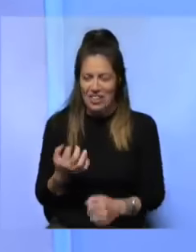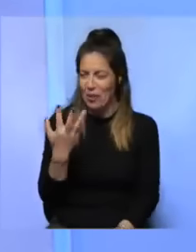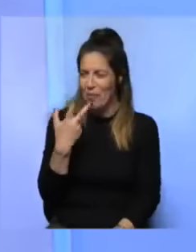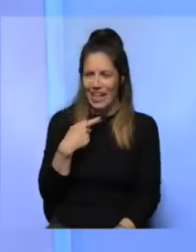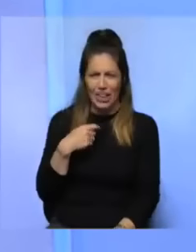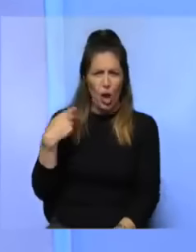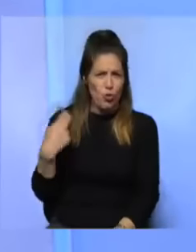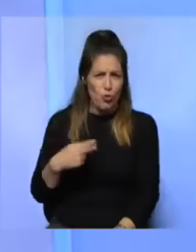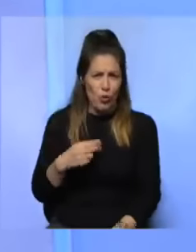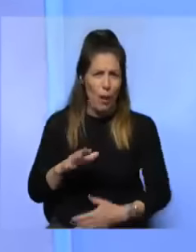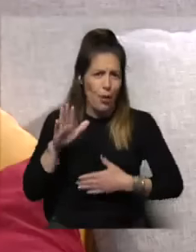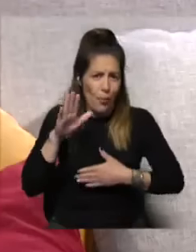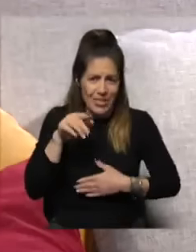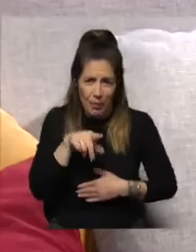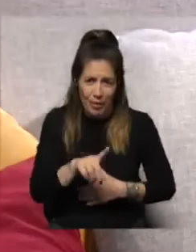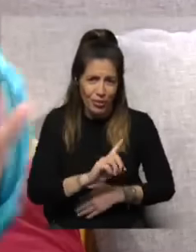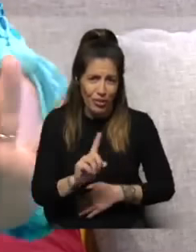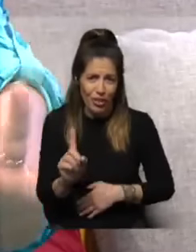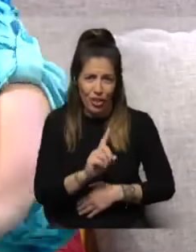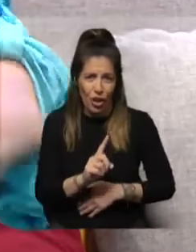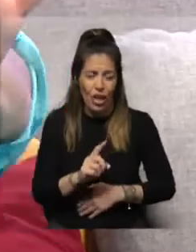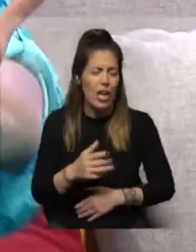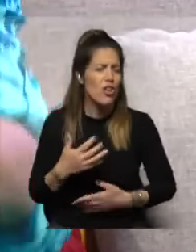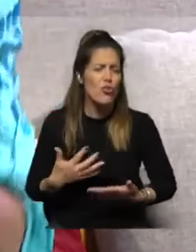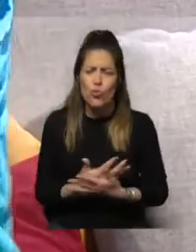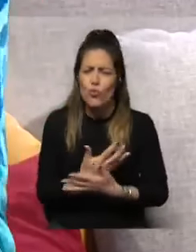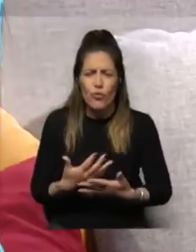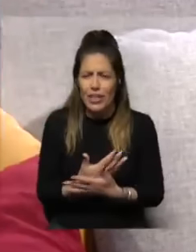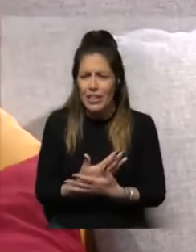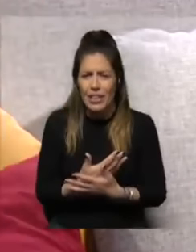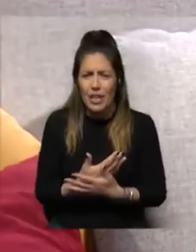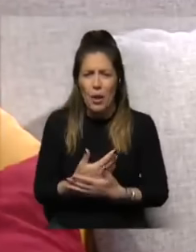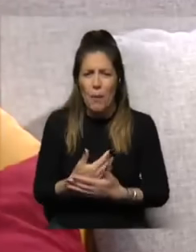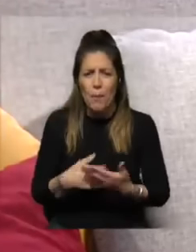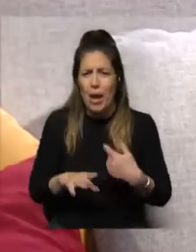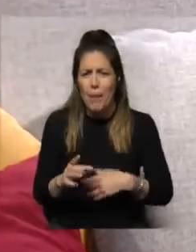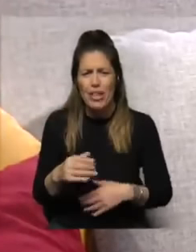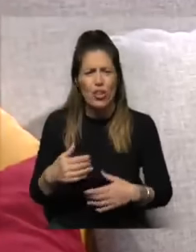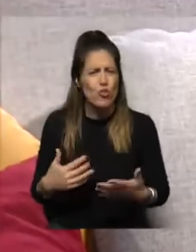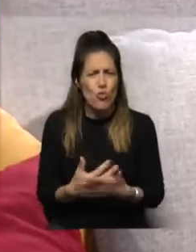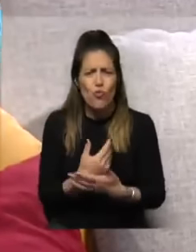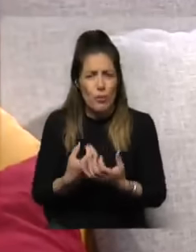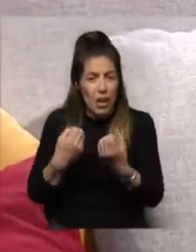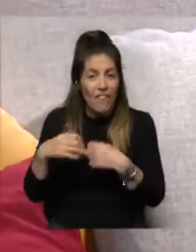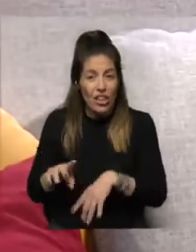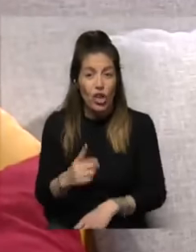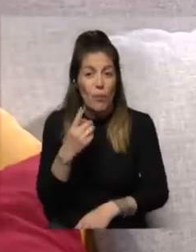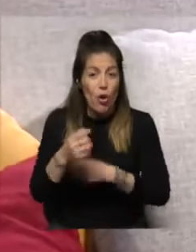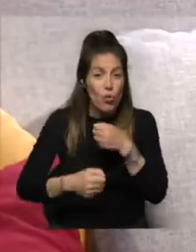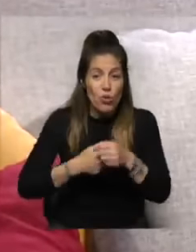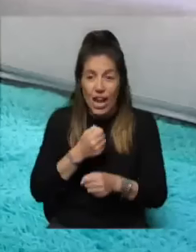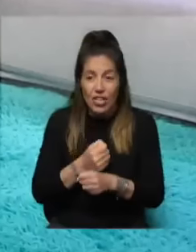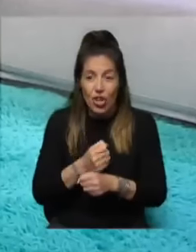promesa. Sufrí mucho, más que con cualquier otra cosa que eliminé por un año. Mira. Pero el dulce de leche, ¿están todos los ricos o está el dulce de